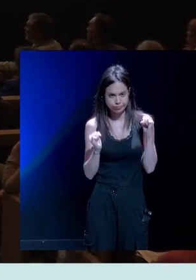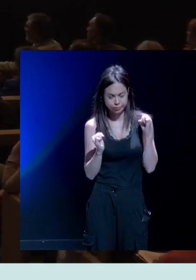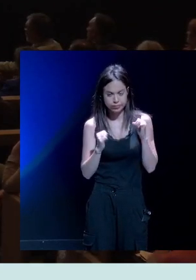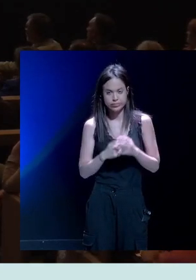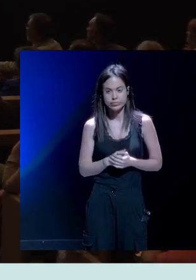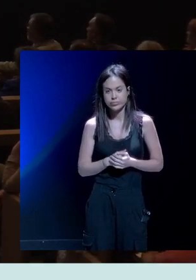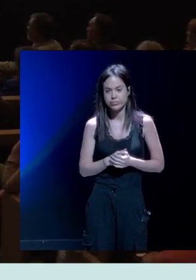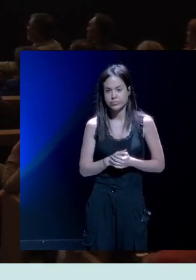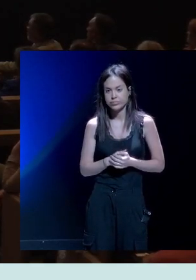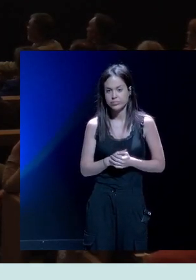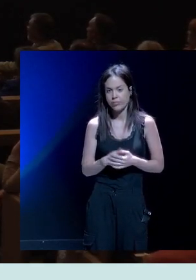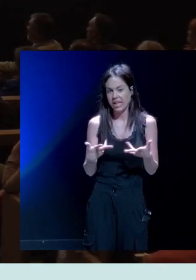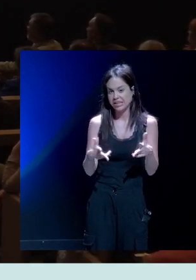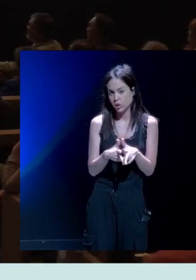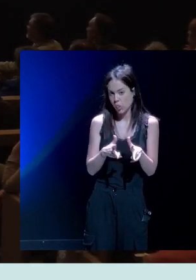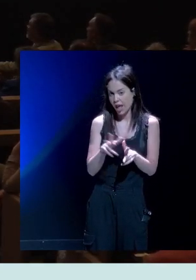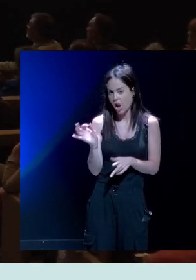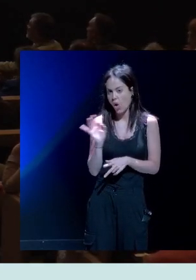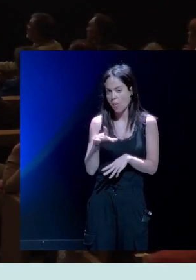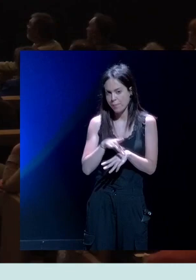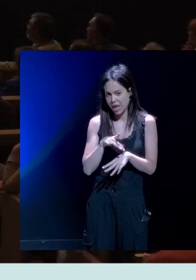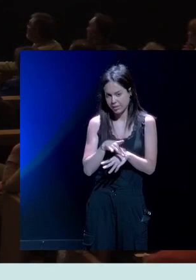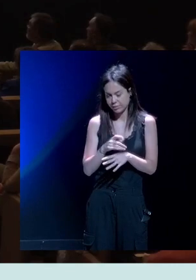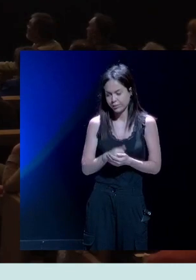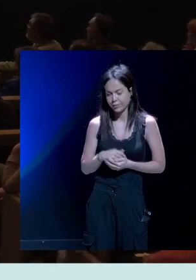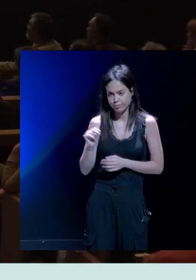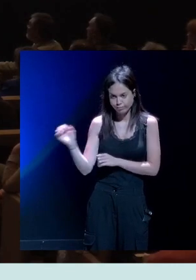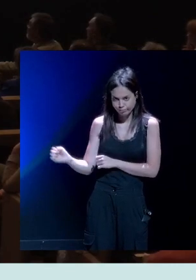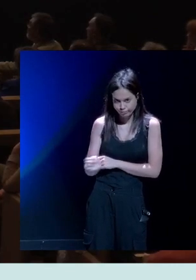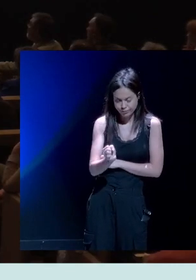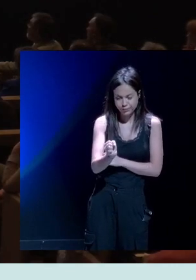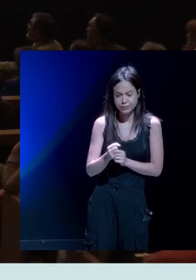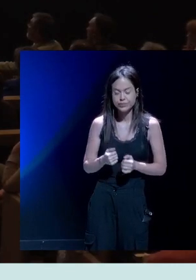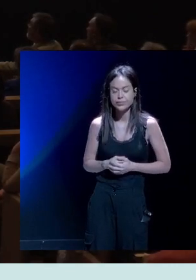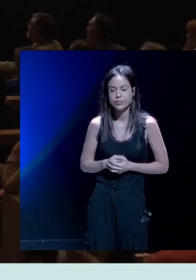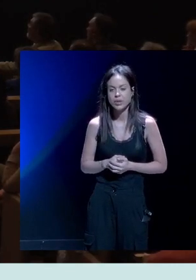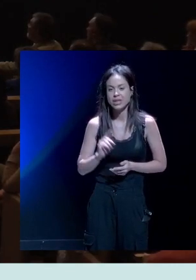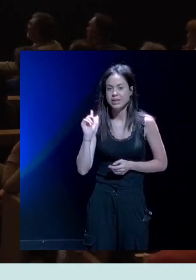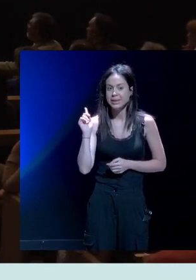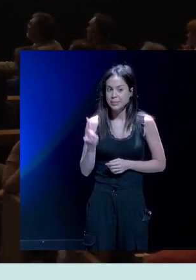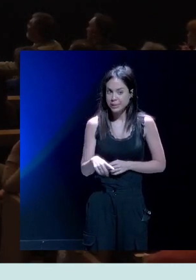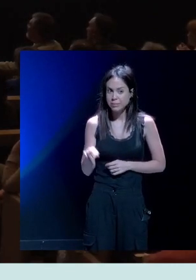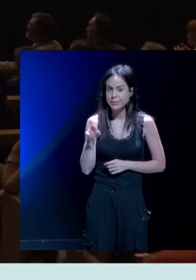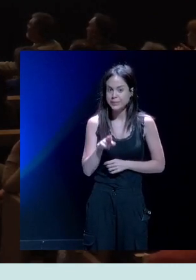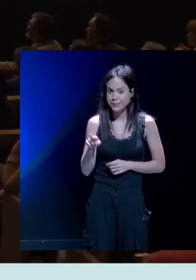de tipo sanitario o social. Pero al mismo tiempo hay que recalcar que este